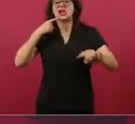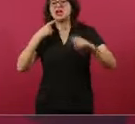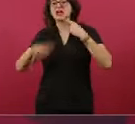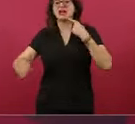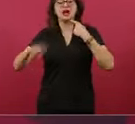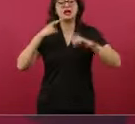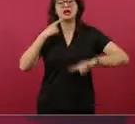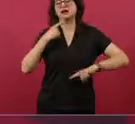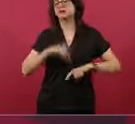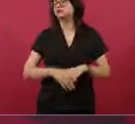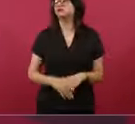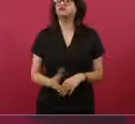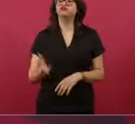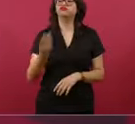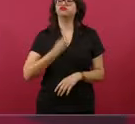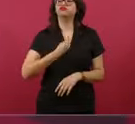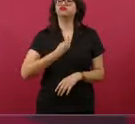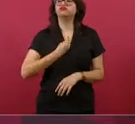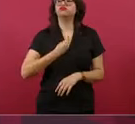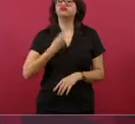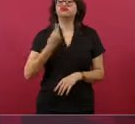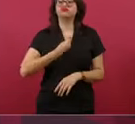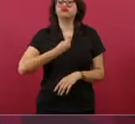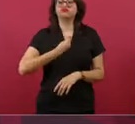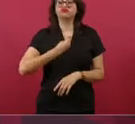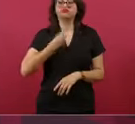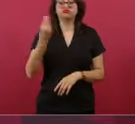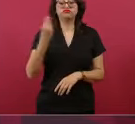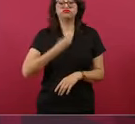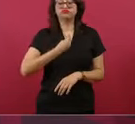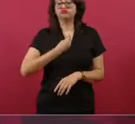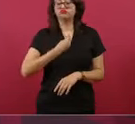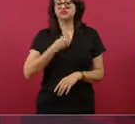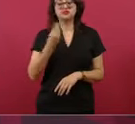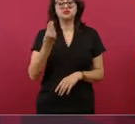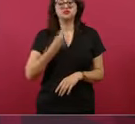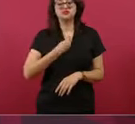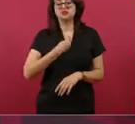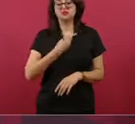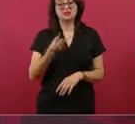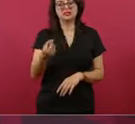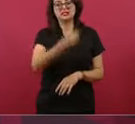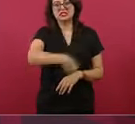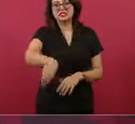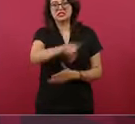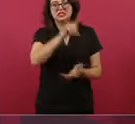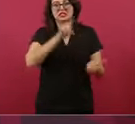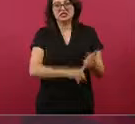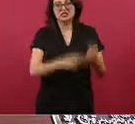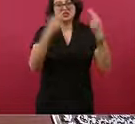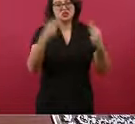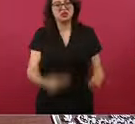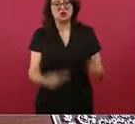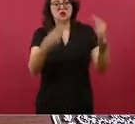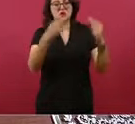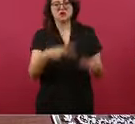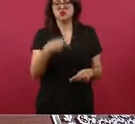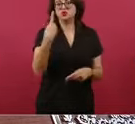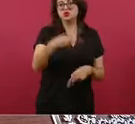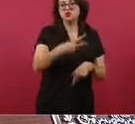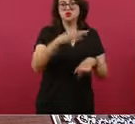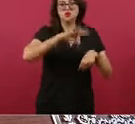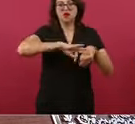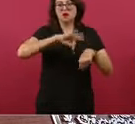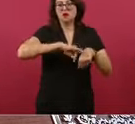toda la lanzada, ¿no?, de los medios que estaban involucrados en el negocio de la venta de medicinas al gobierno.